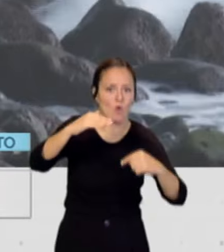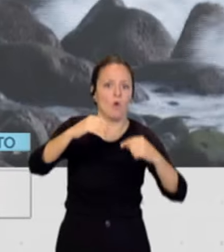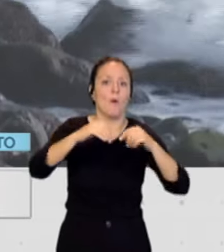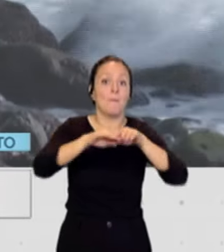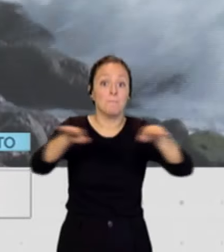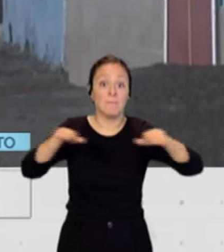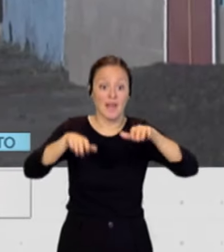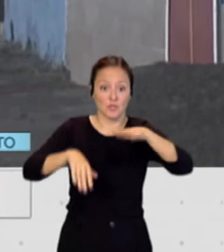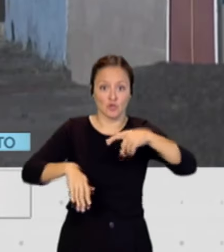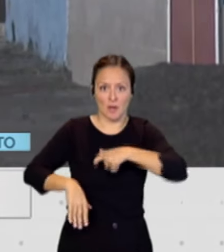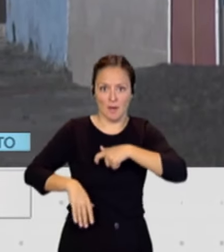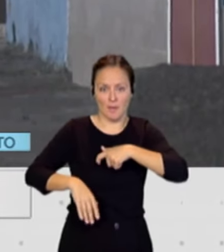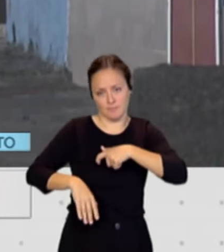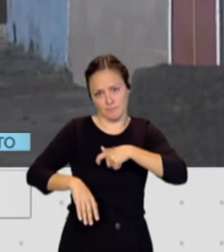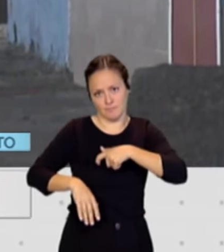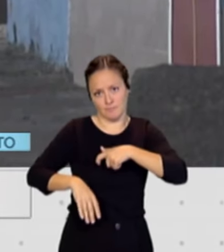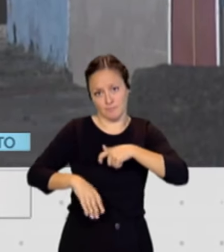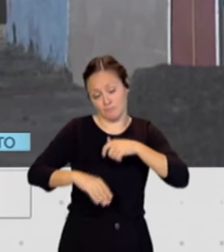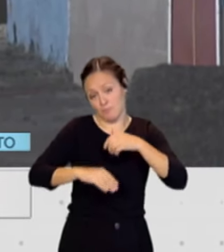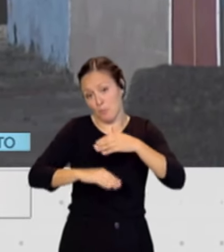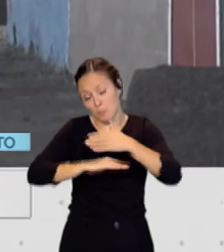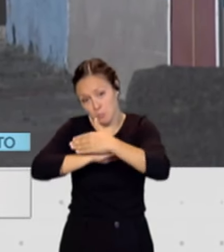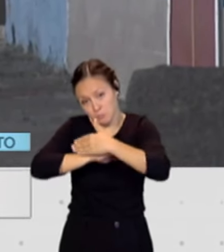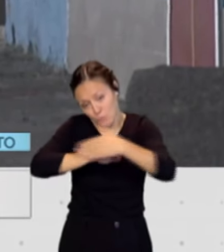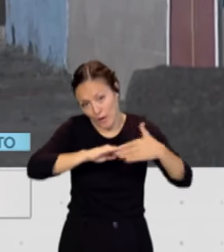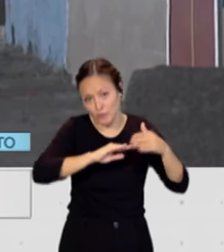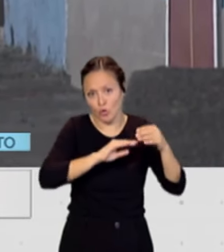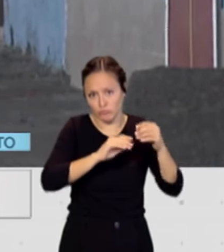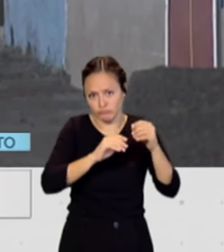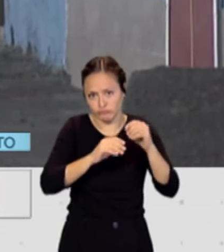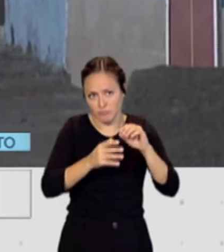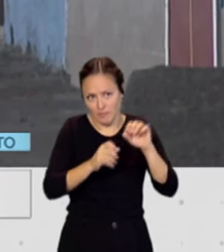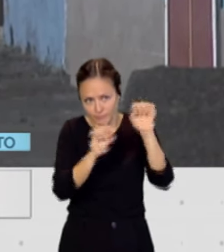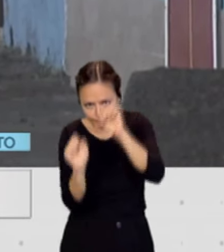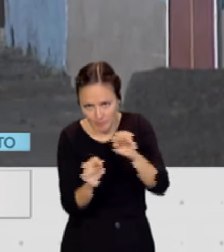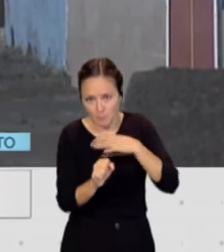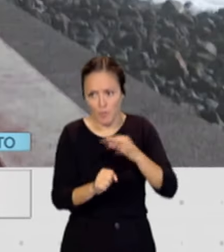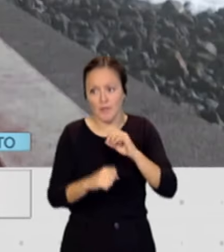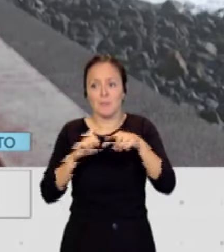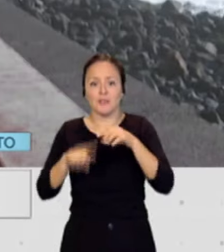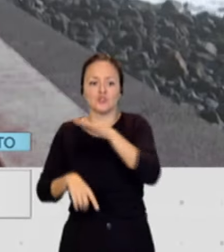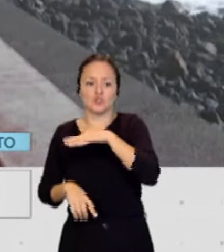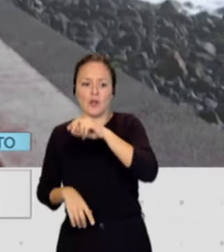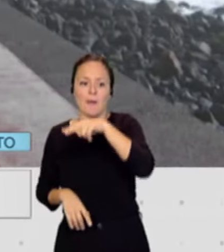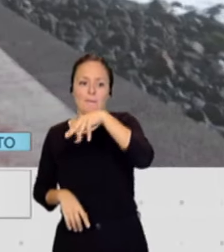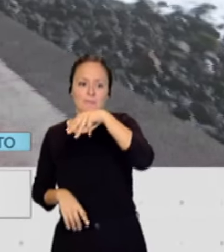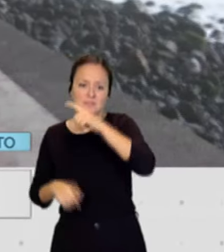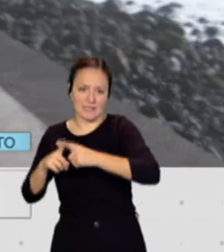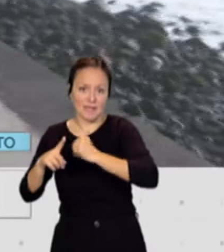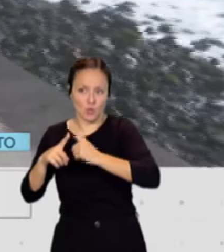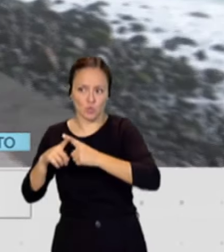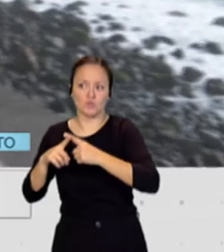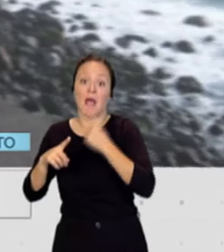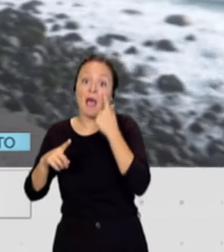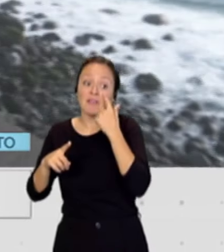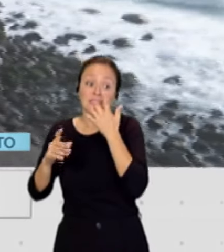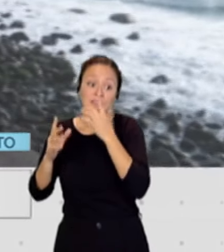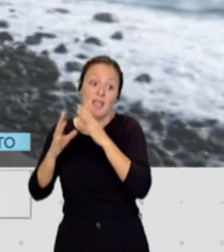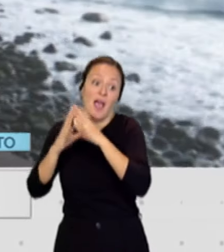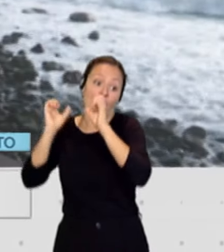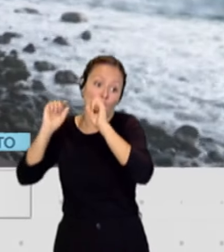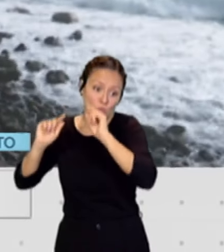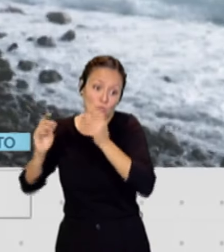y Maldonado por supuesto bueno menos avanzado pero también vamos a trabajar en una propuesta que le haremos llegar a costas lo antes posible